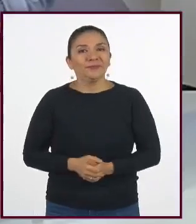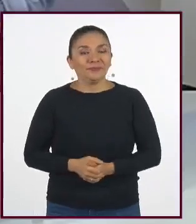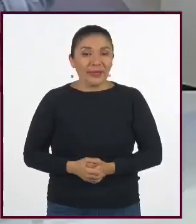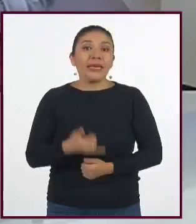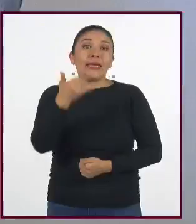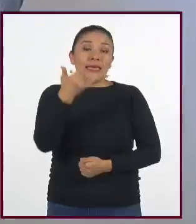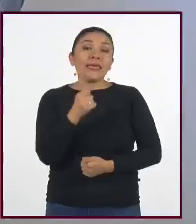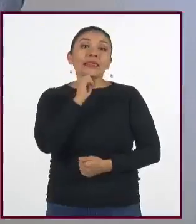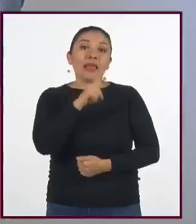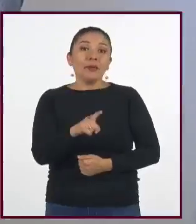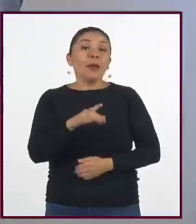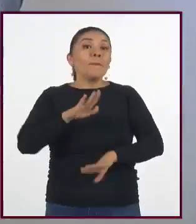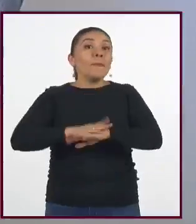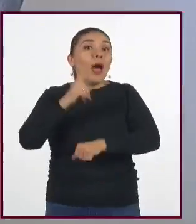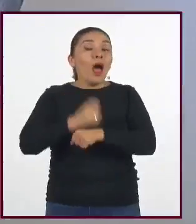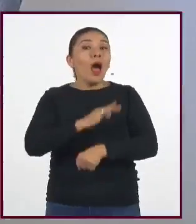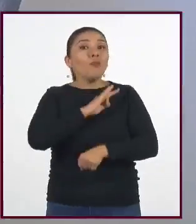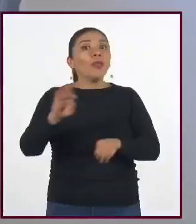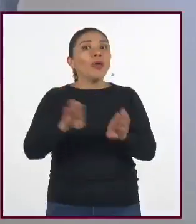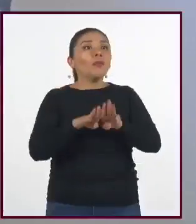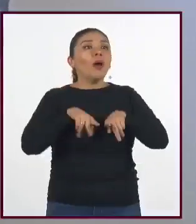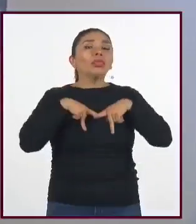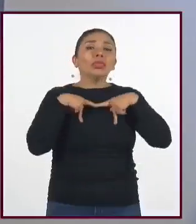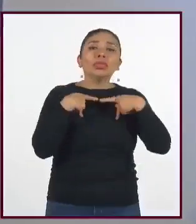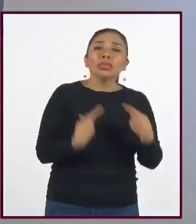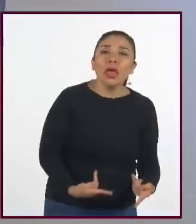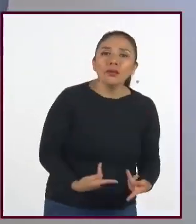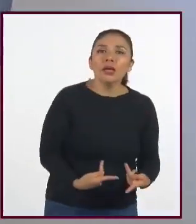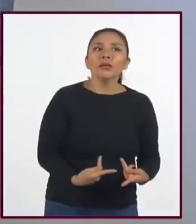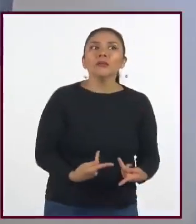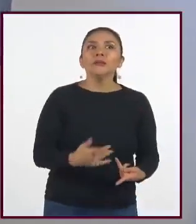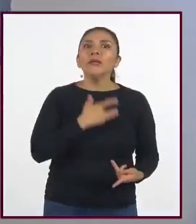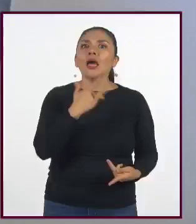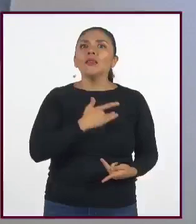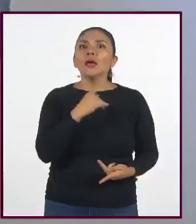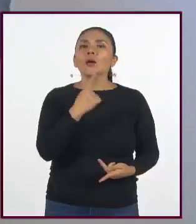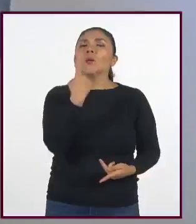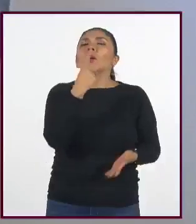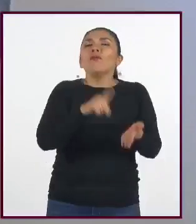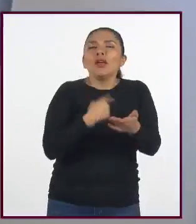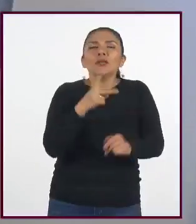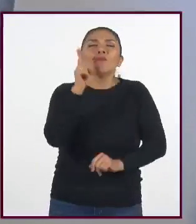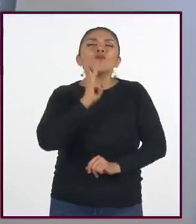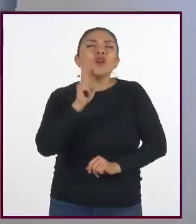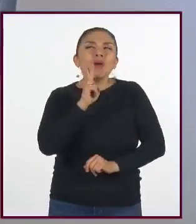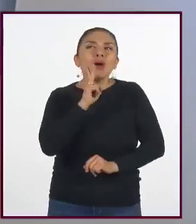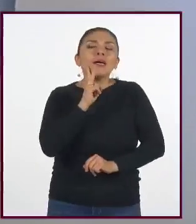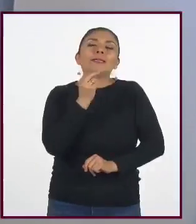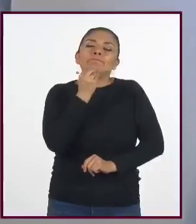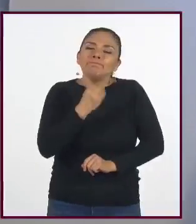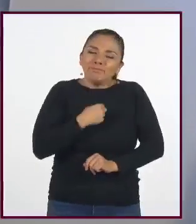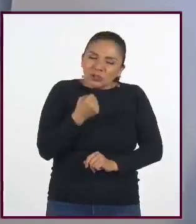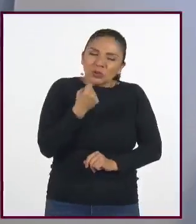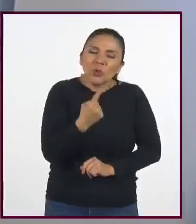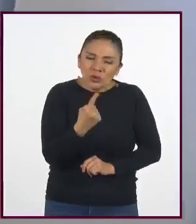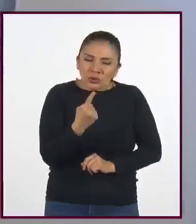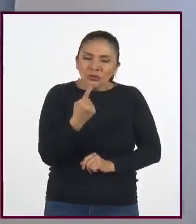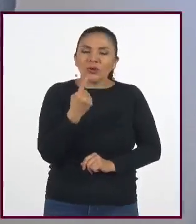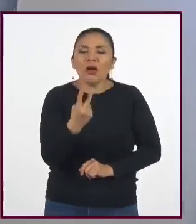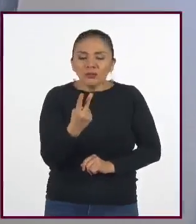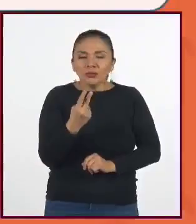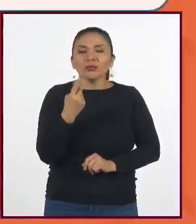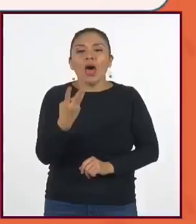tienen mayores factores de vulnerabilidad van a ir progresando hacia un consumo más ocasional, que se considera